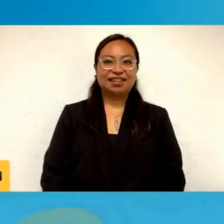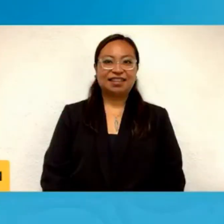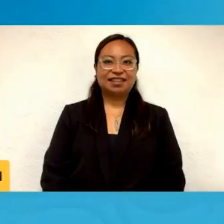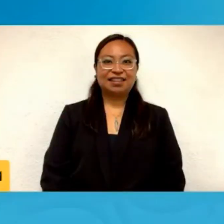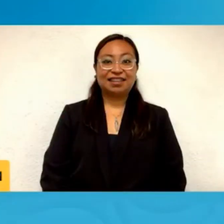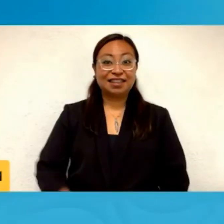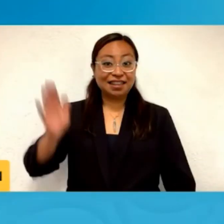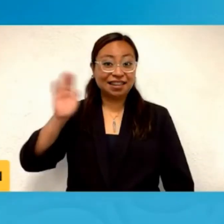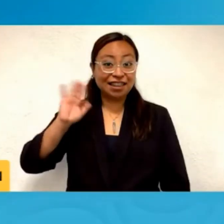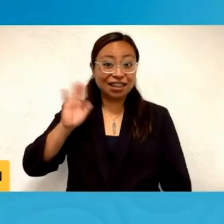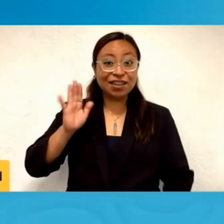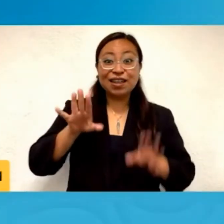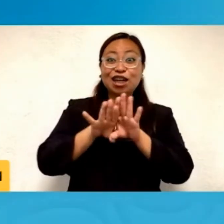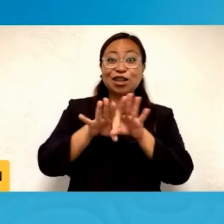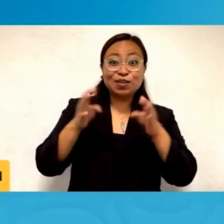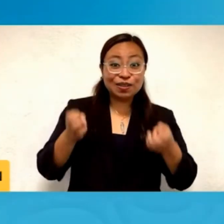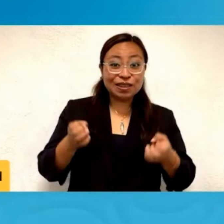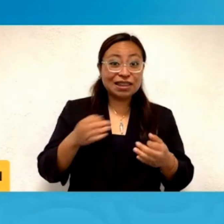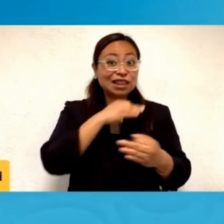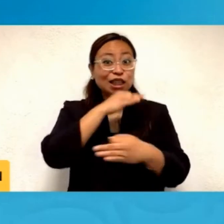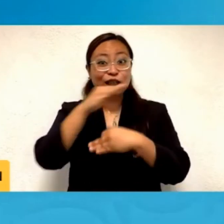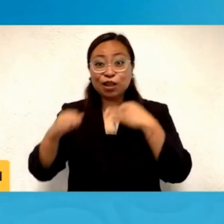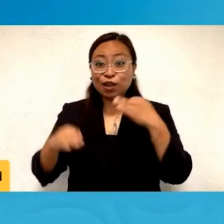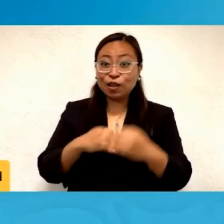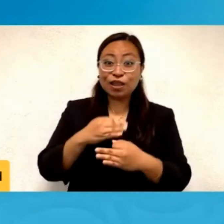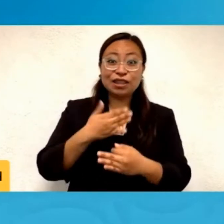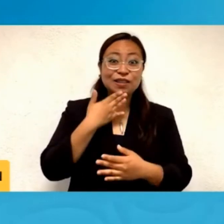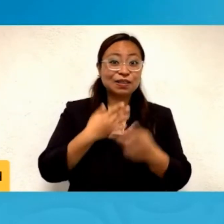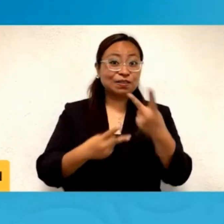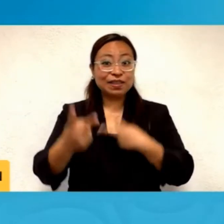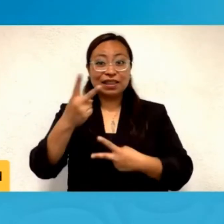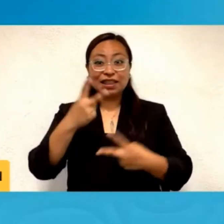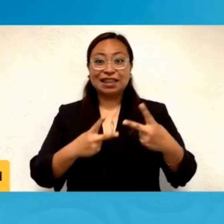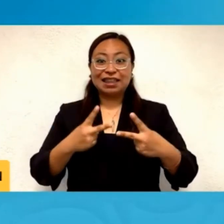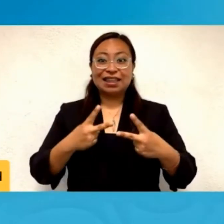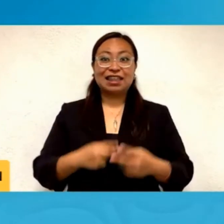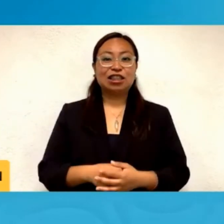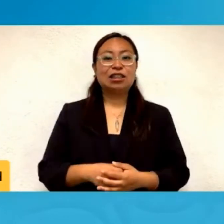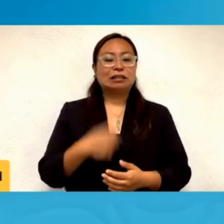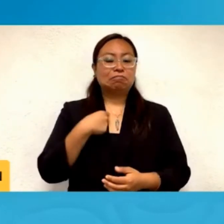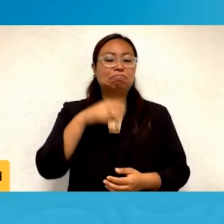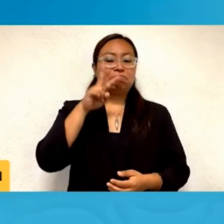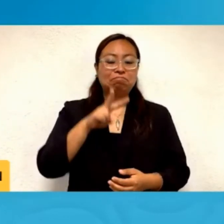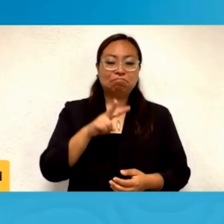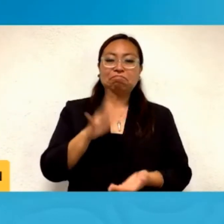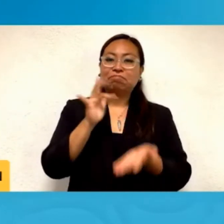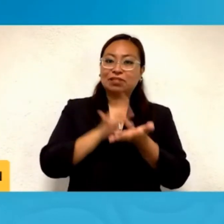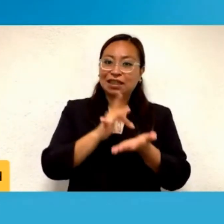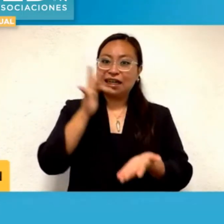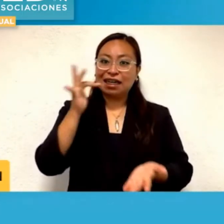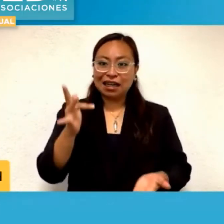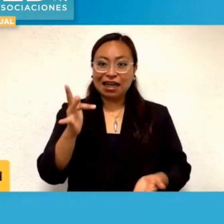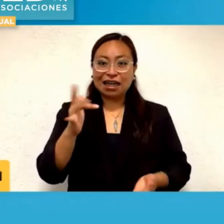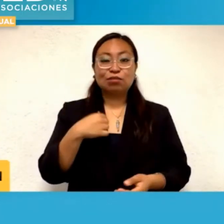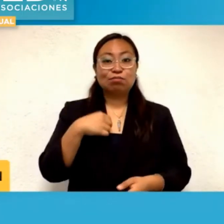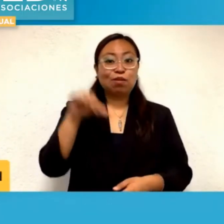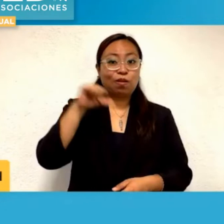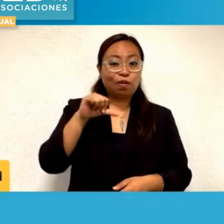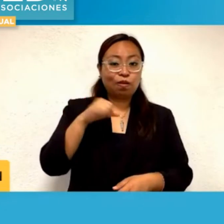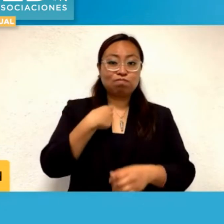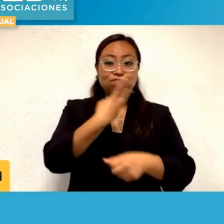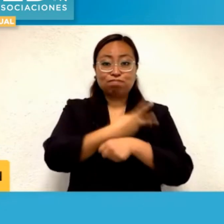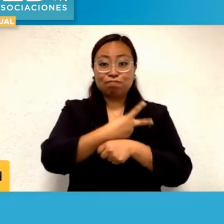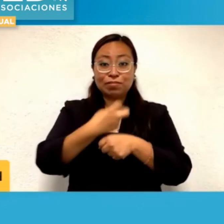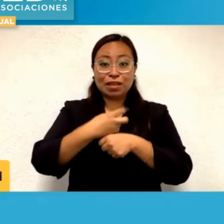Hola, hola, ¿cómo están todas? ¿Cómo están todos? Bienvenidos. Muchas, muchas gracias por la invitación a